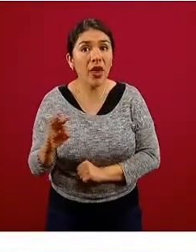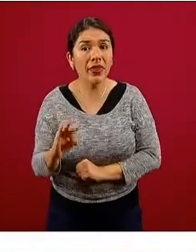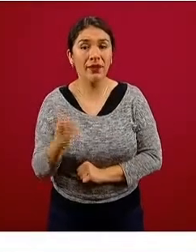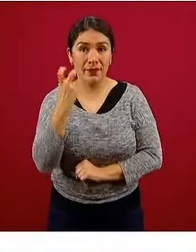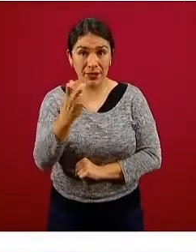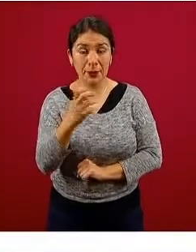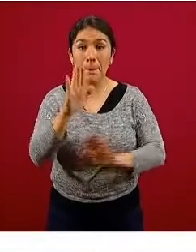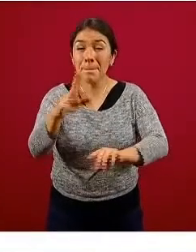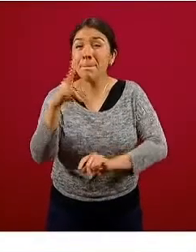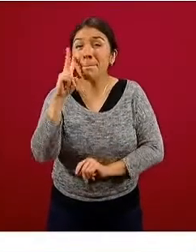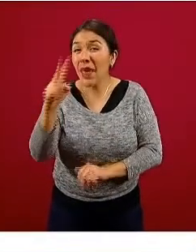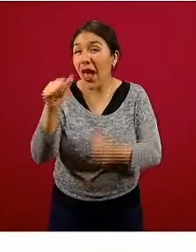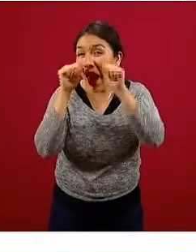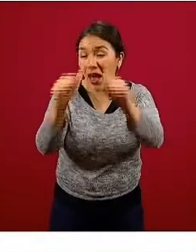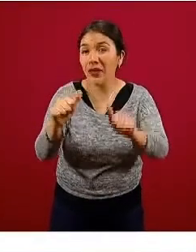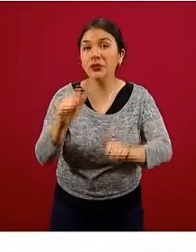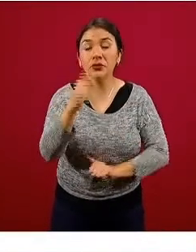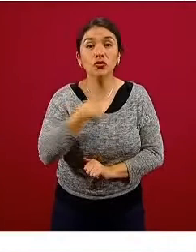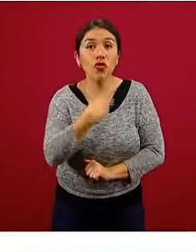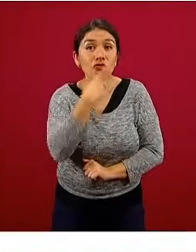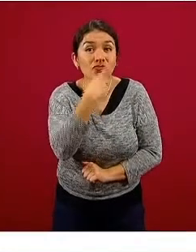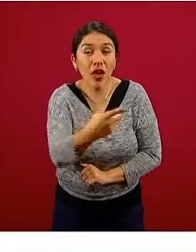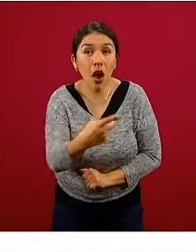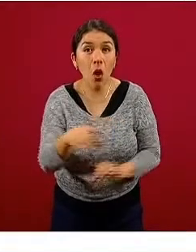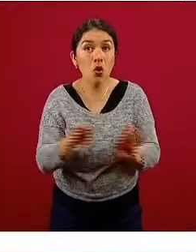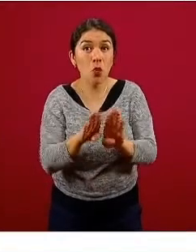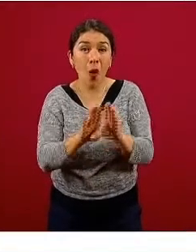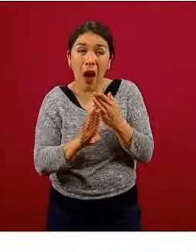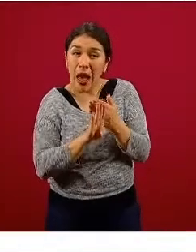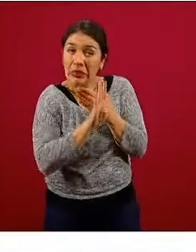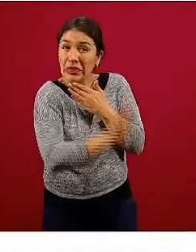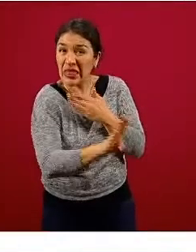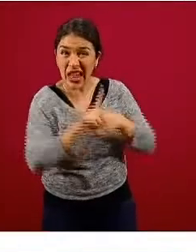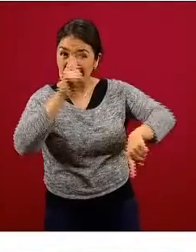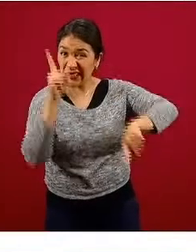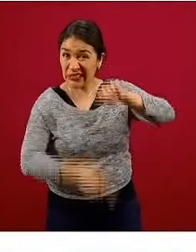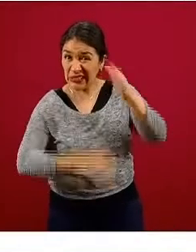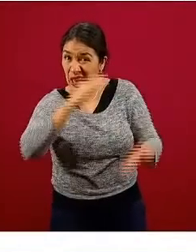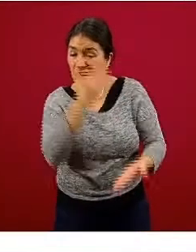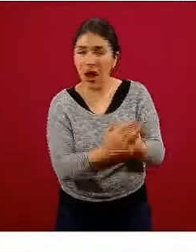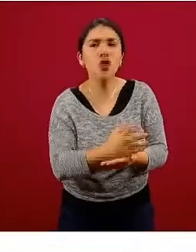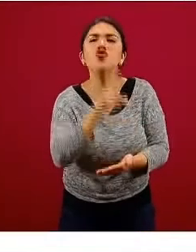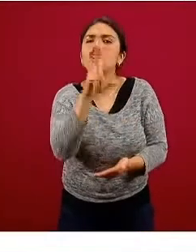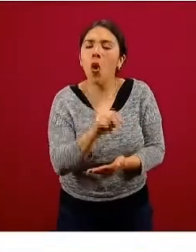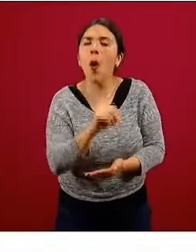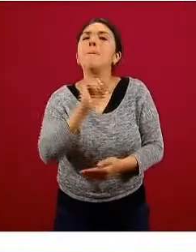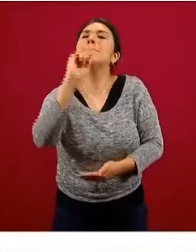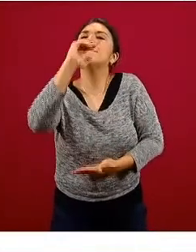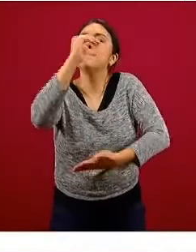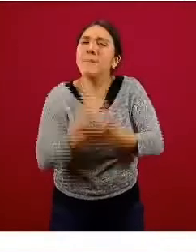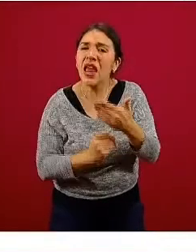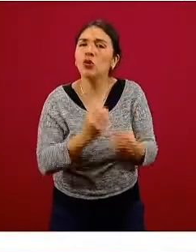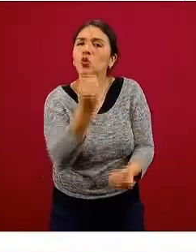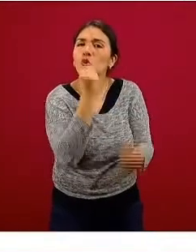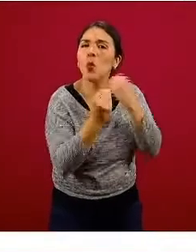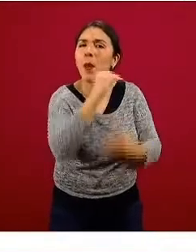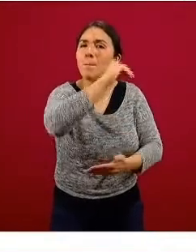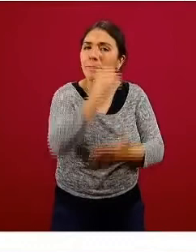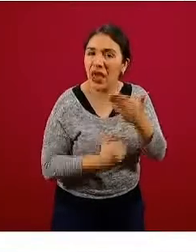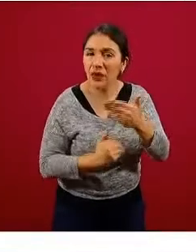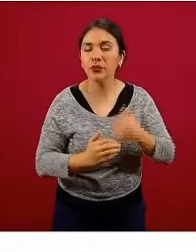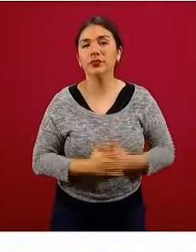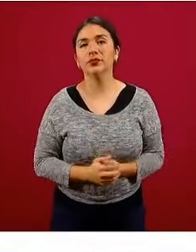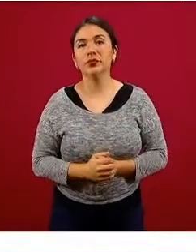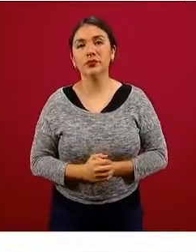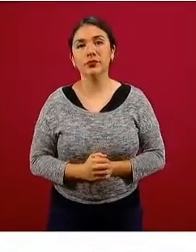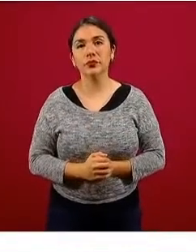Y escuchen muy bien, no estoy diciendo evitarlos, estoy diciendo limitarlos, hay que reducirlos. La siguiente, por